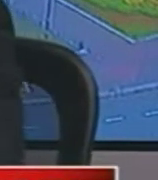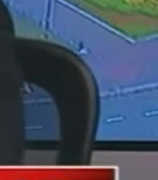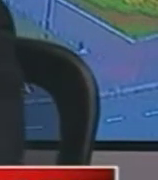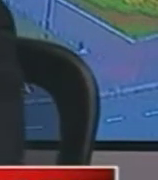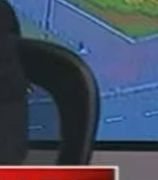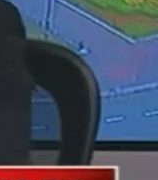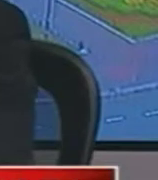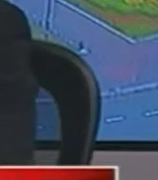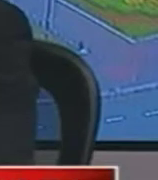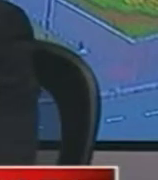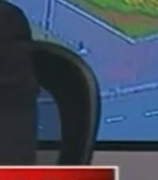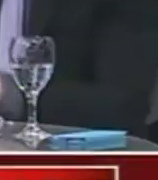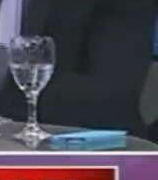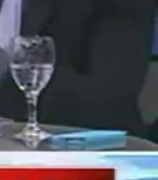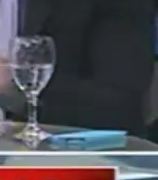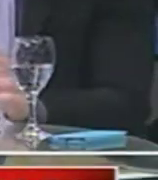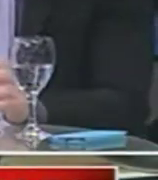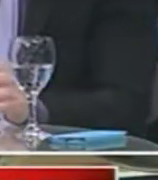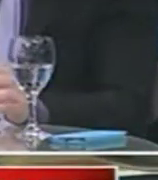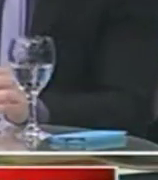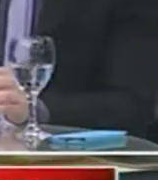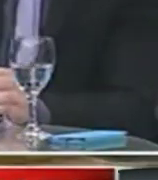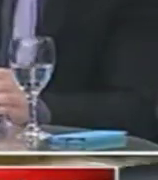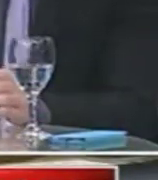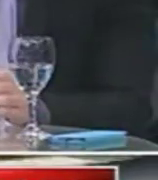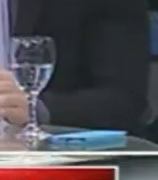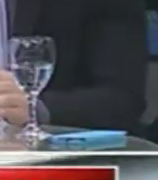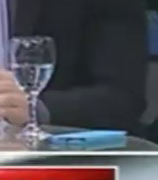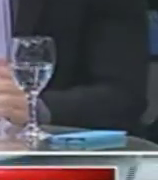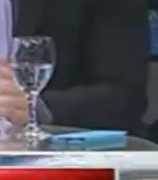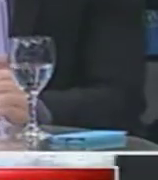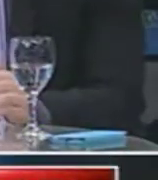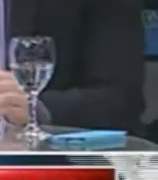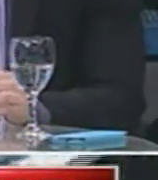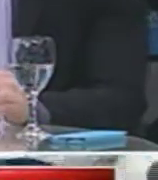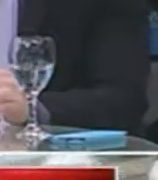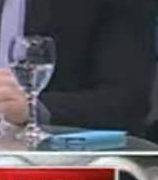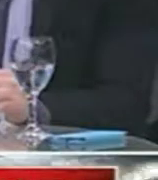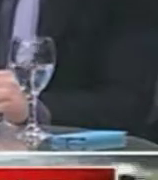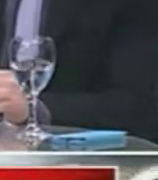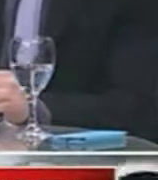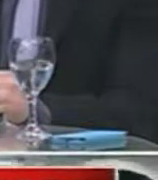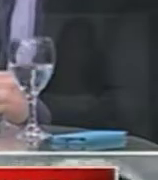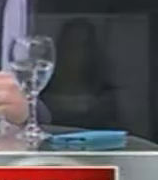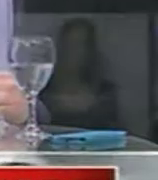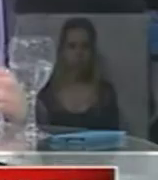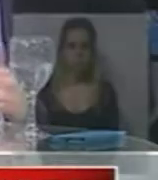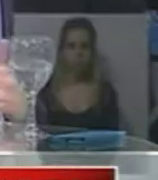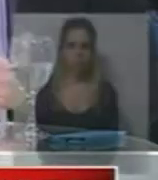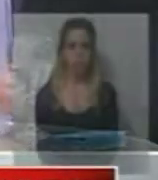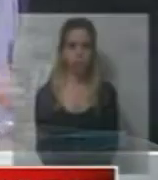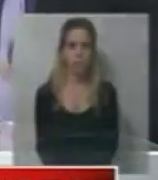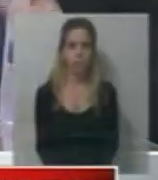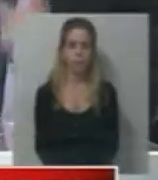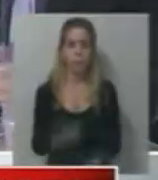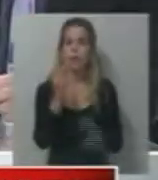Pero lo que se sabe es que Cristina Fernández de Kirchner físicamente no va a estar, tal vez mande un mensaje, un video, va a ser extraño. Segundo, después vino